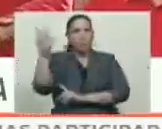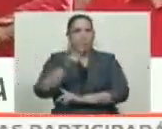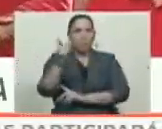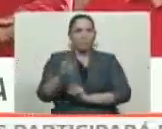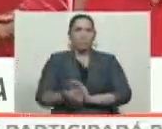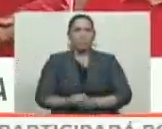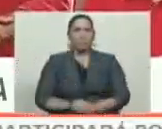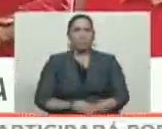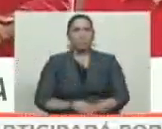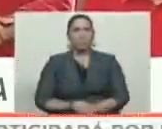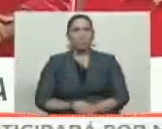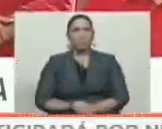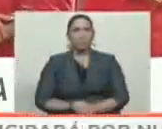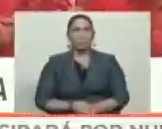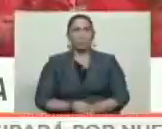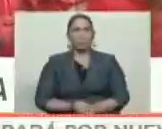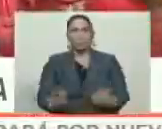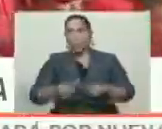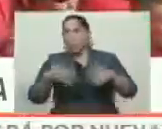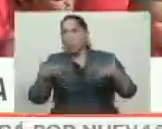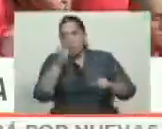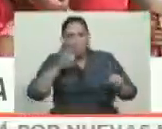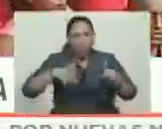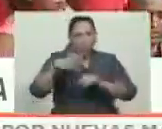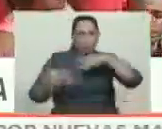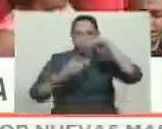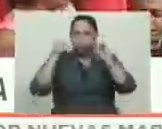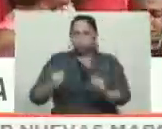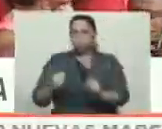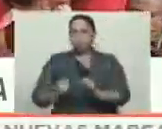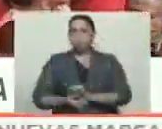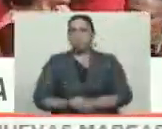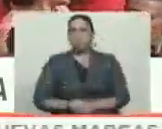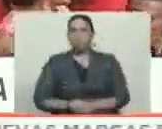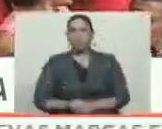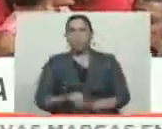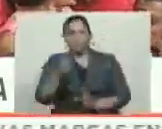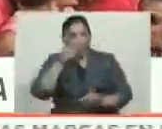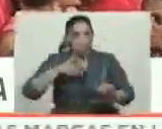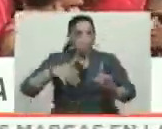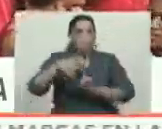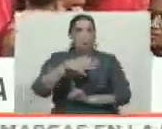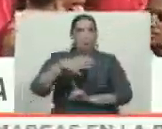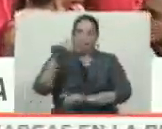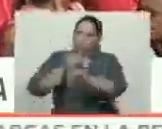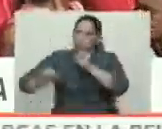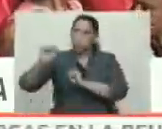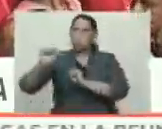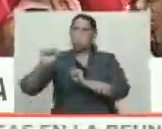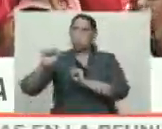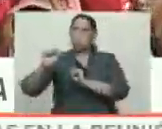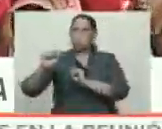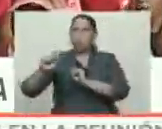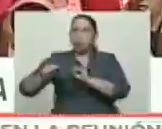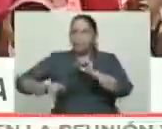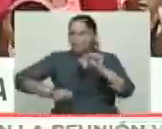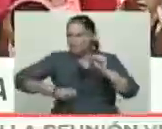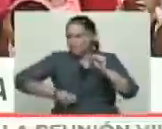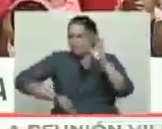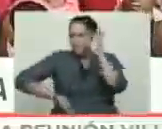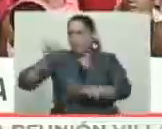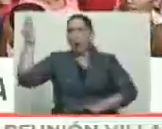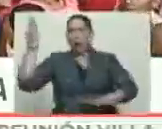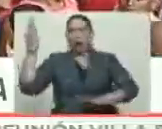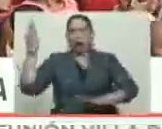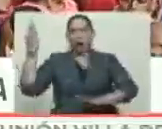Venezuela, cuando el pueblo revolucionario, el pueblo rebelde, echó de aquí a la dictadura